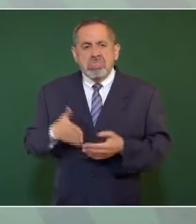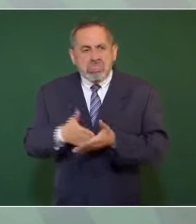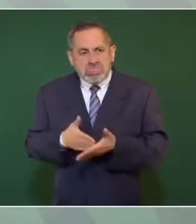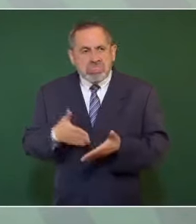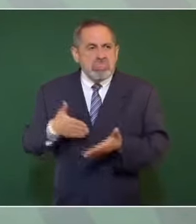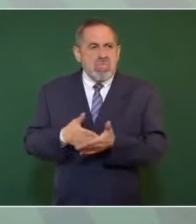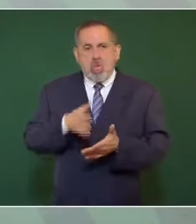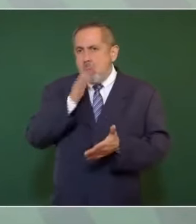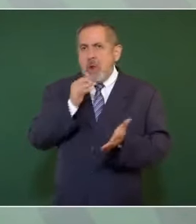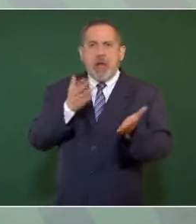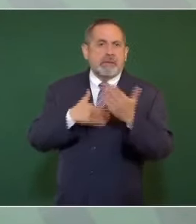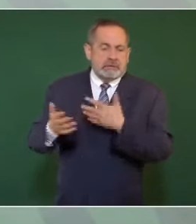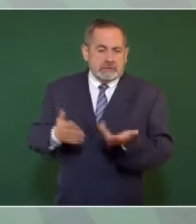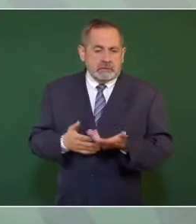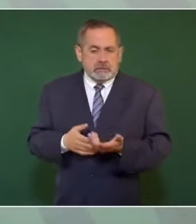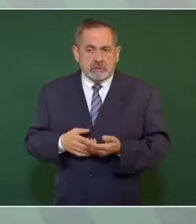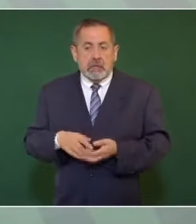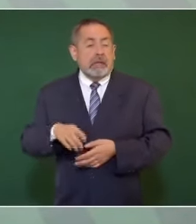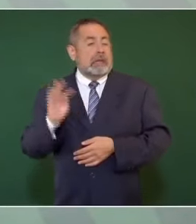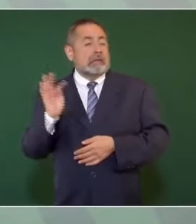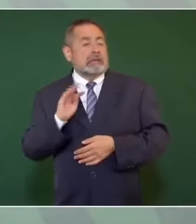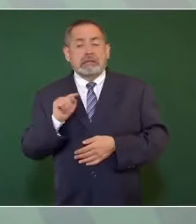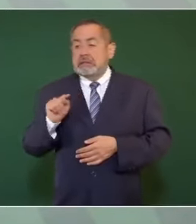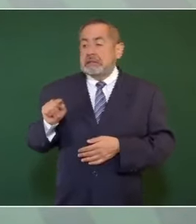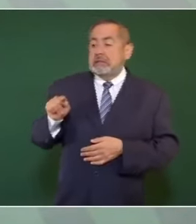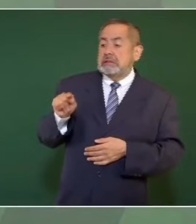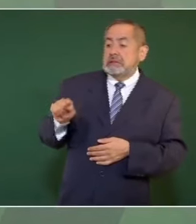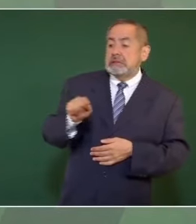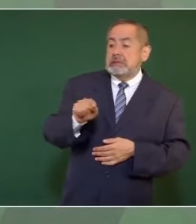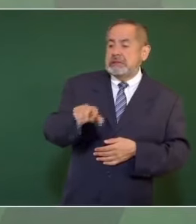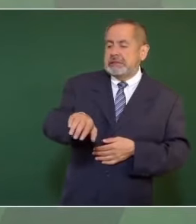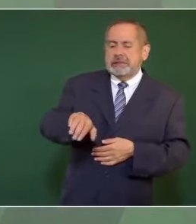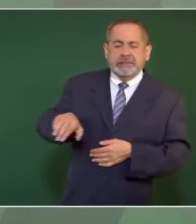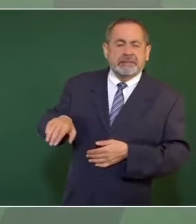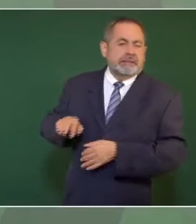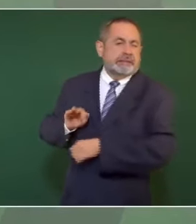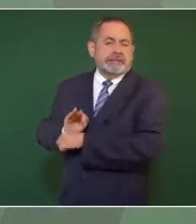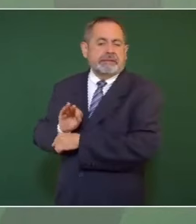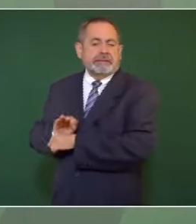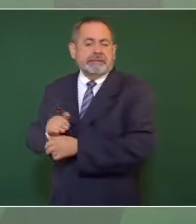Si se protege a